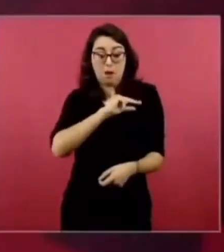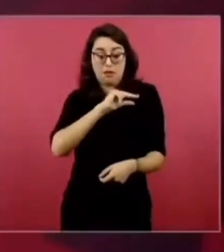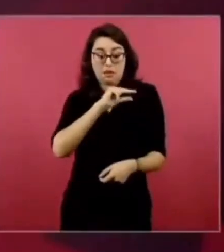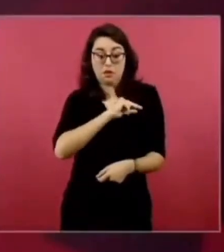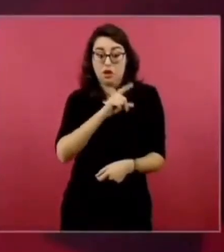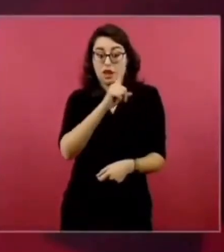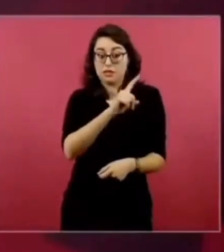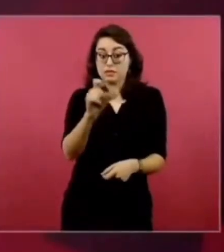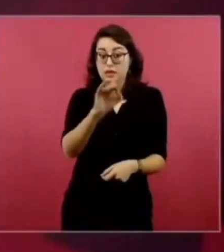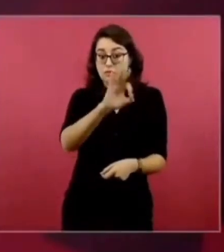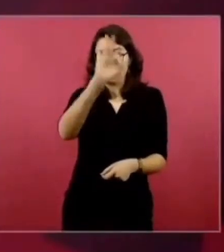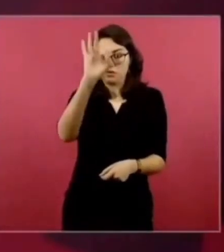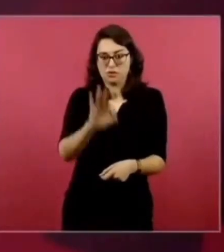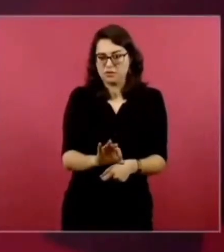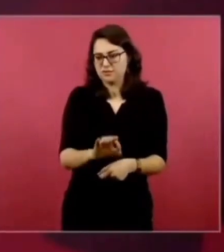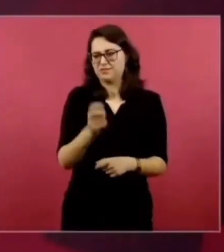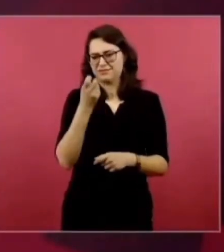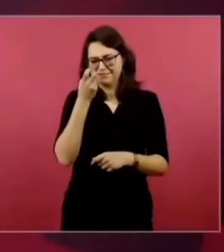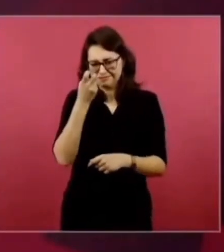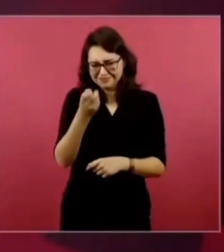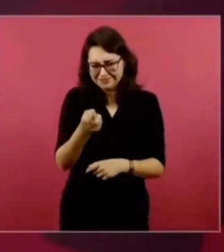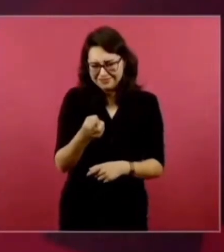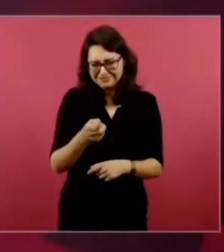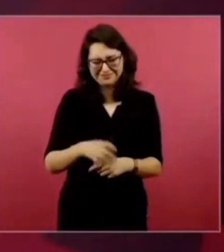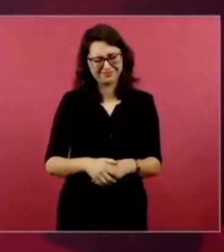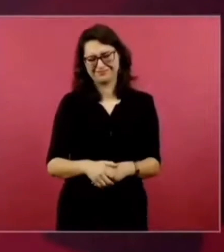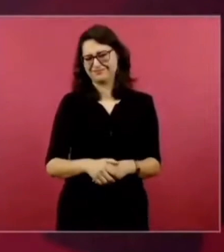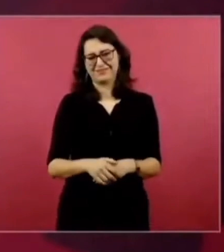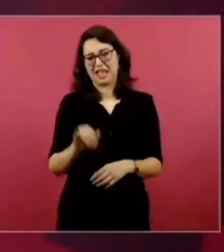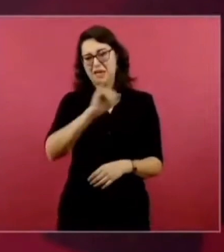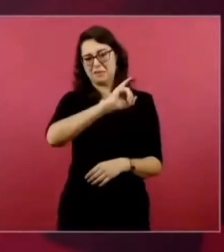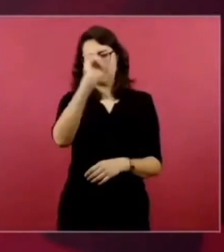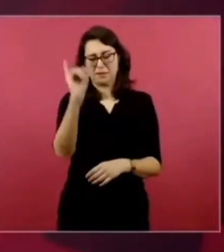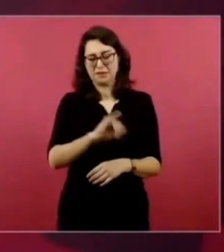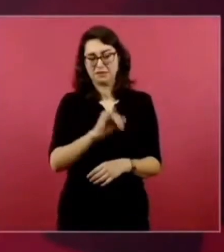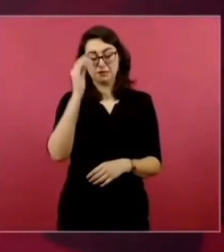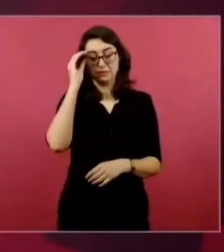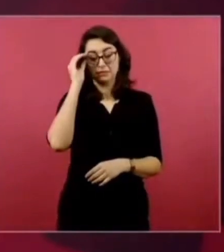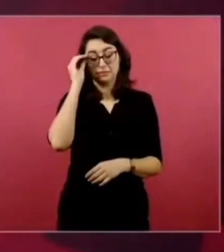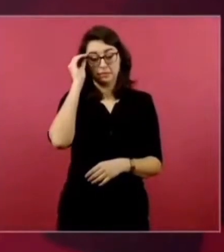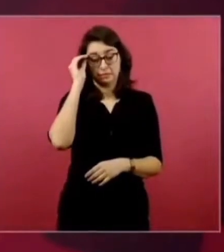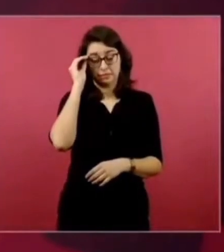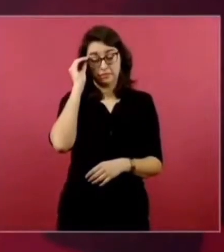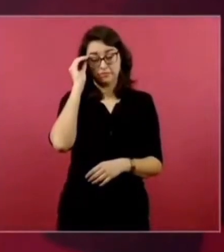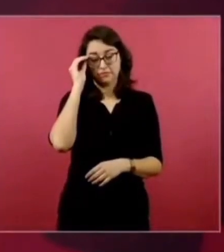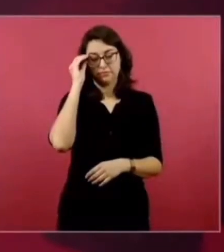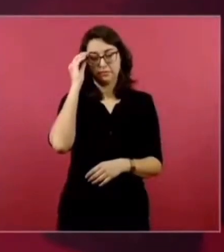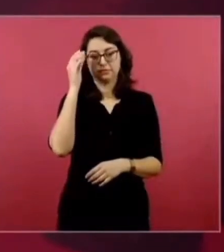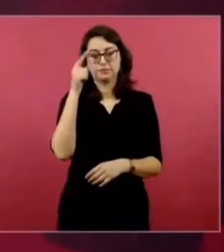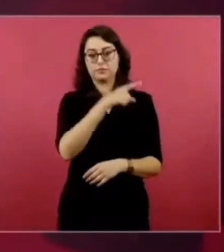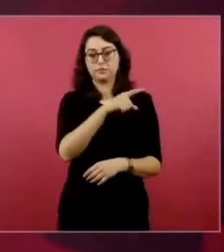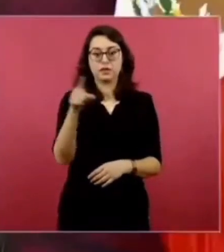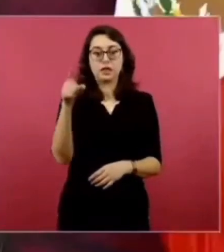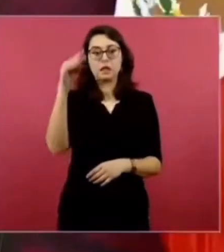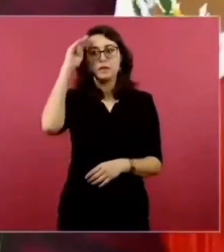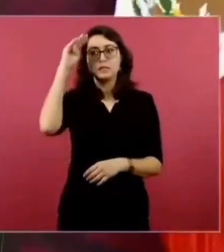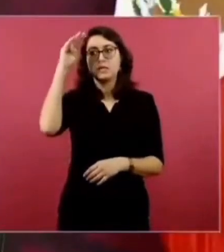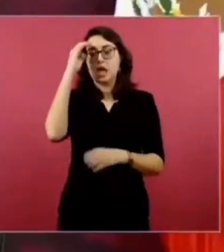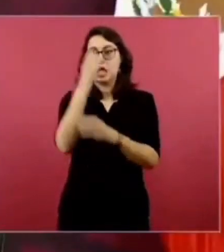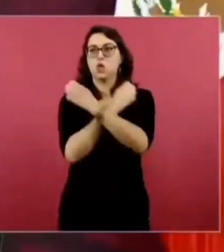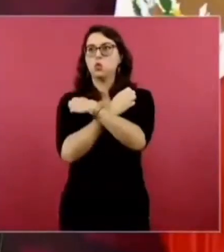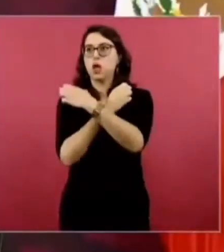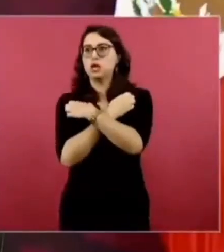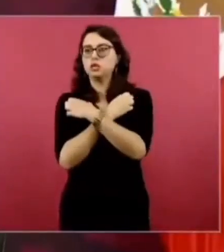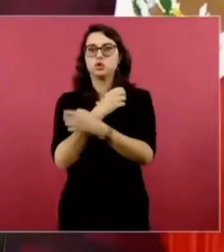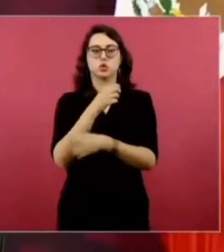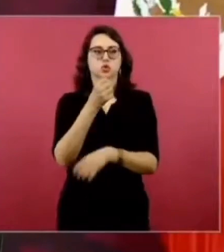y no va a regresar eso. Ya no va a regresar. Los que apostaban a privatizar la educación, a privatizar